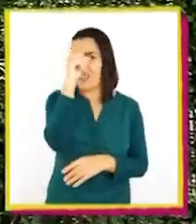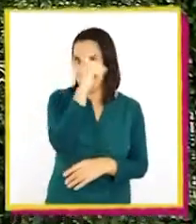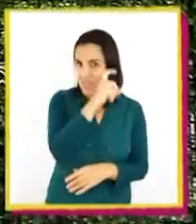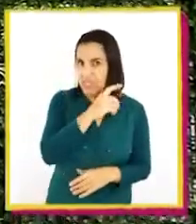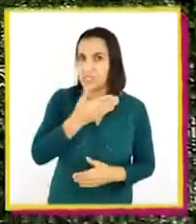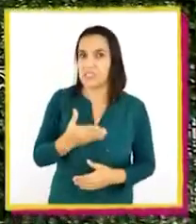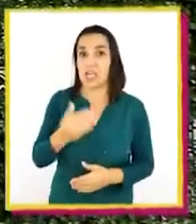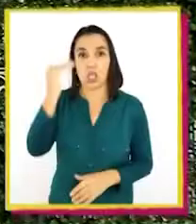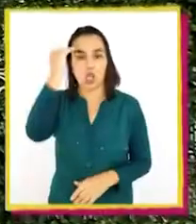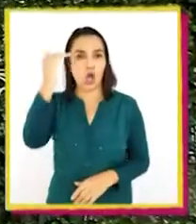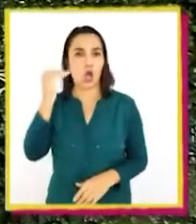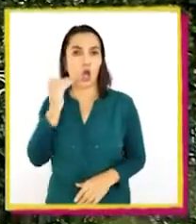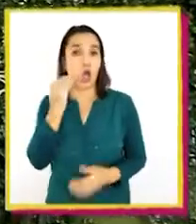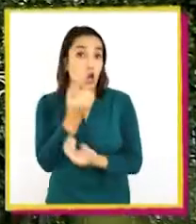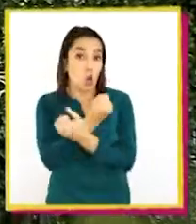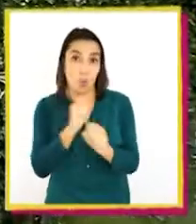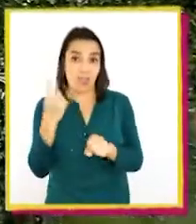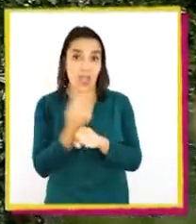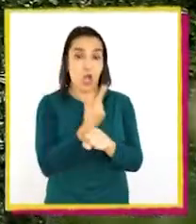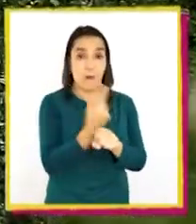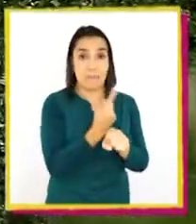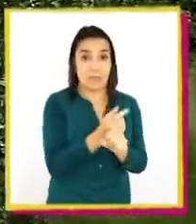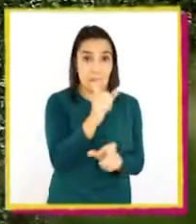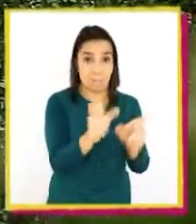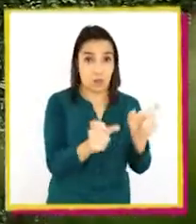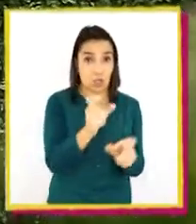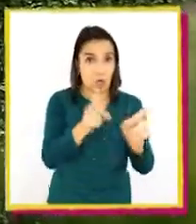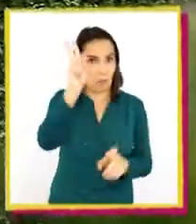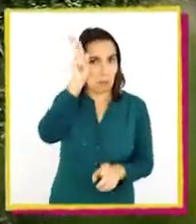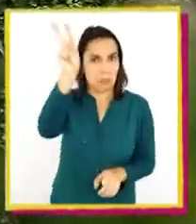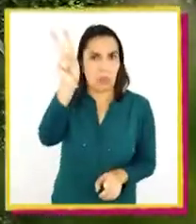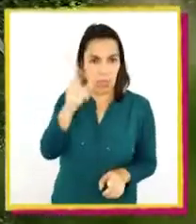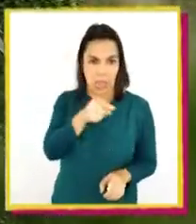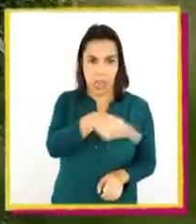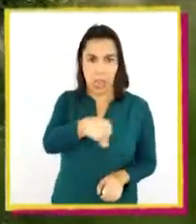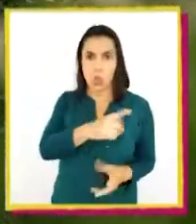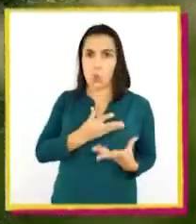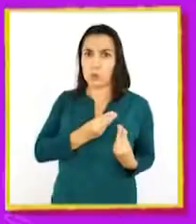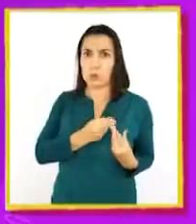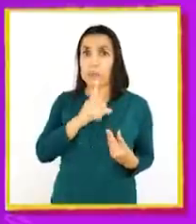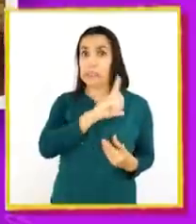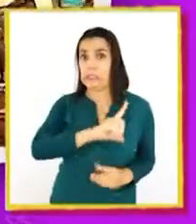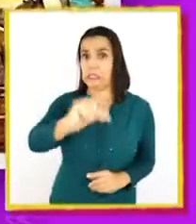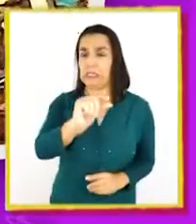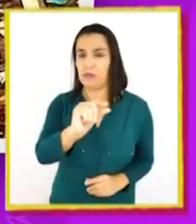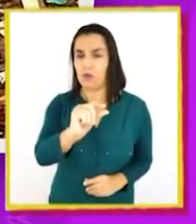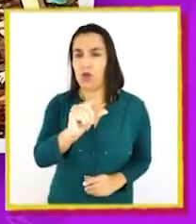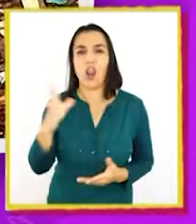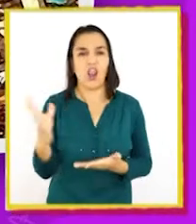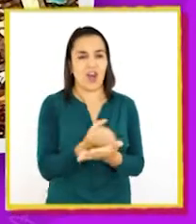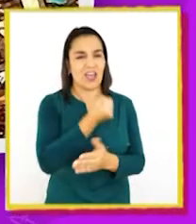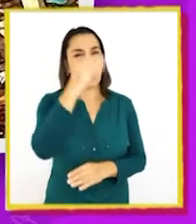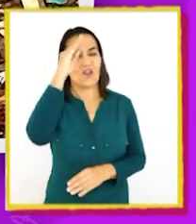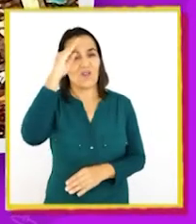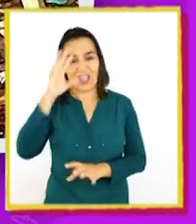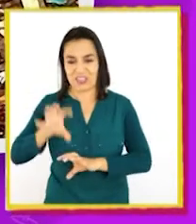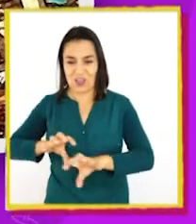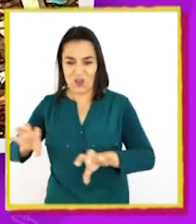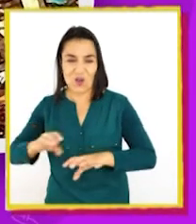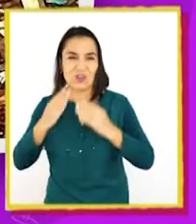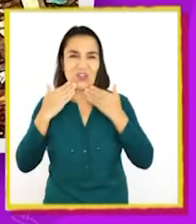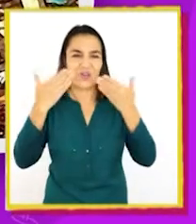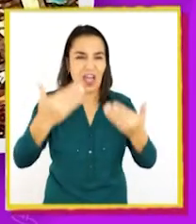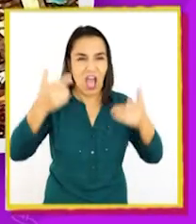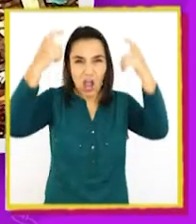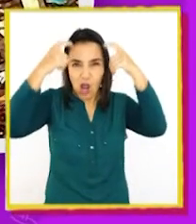principio. Colón no podía hablar con los indígenas porque ellos se asustaban y huían. Para ganarse su confianza, les regalaba